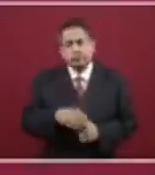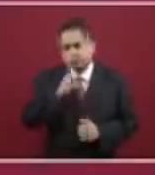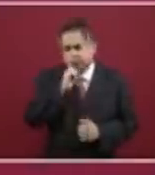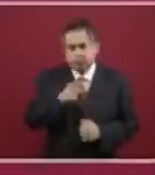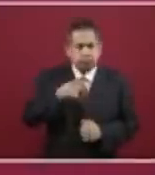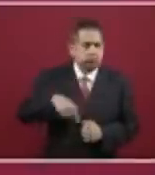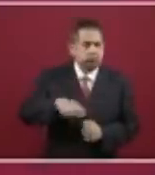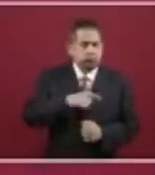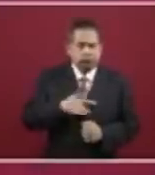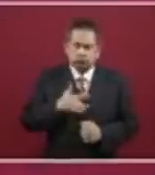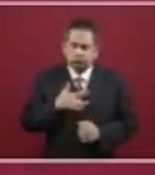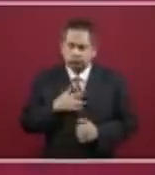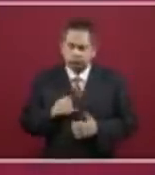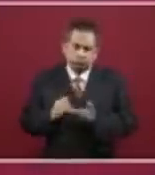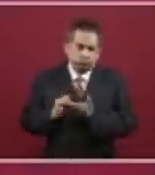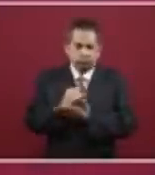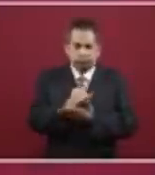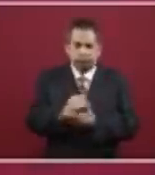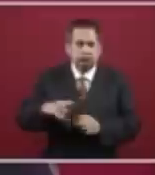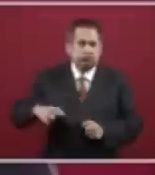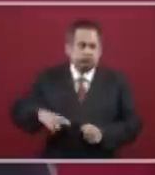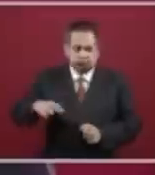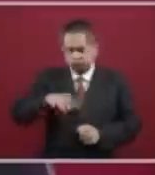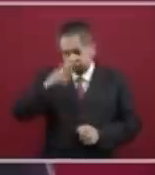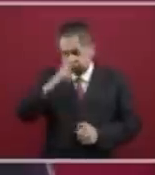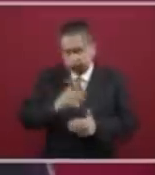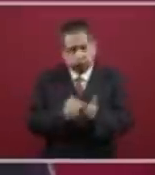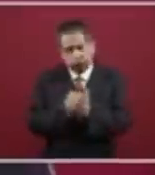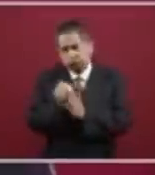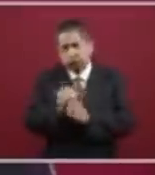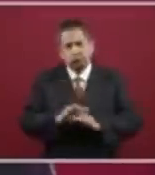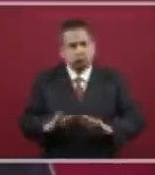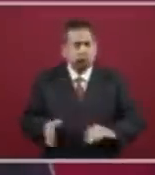decisión del Estado mexicano.